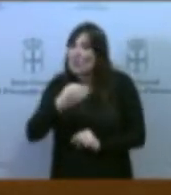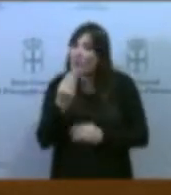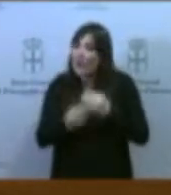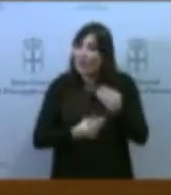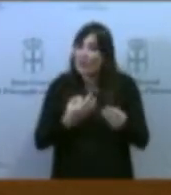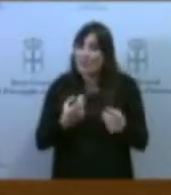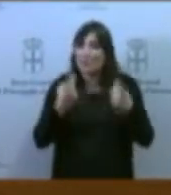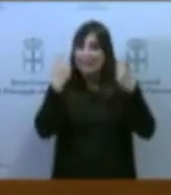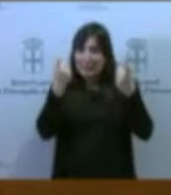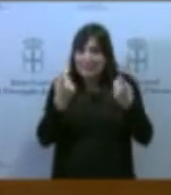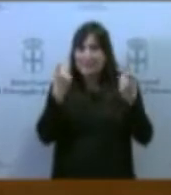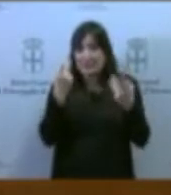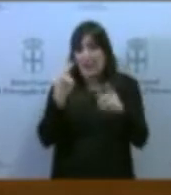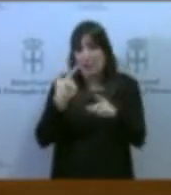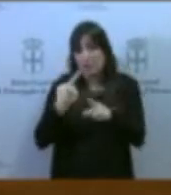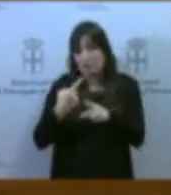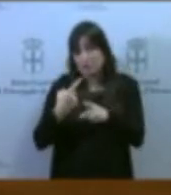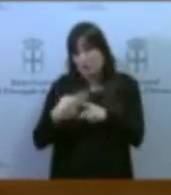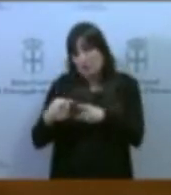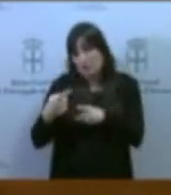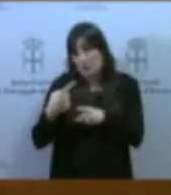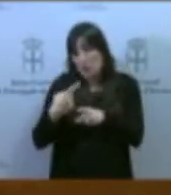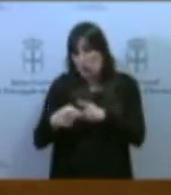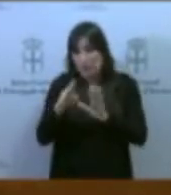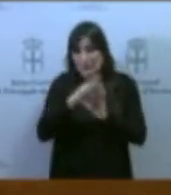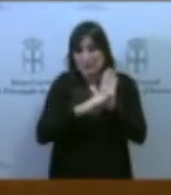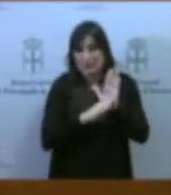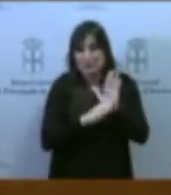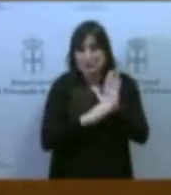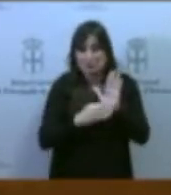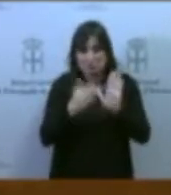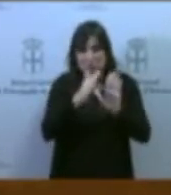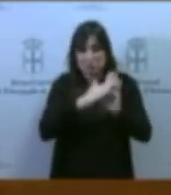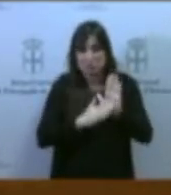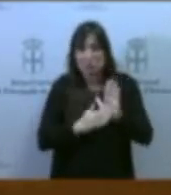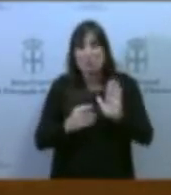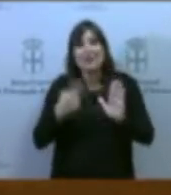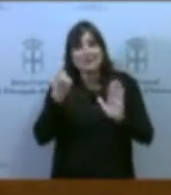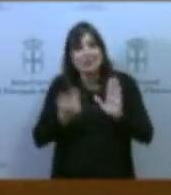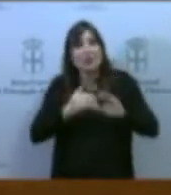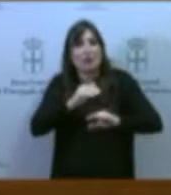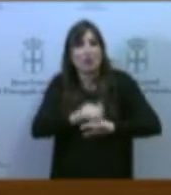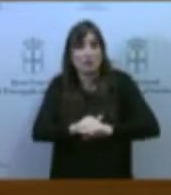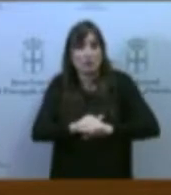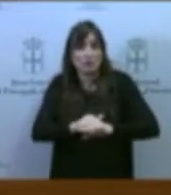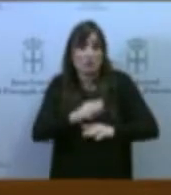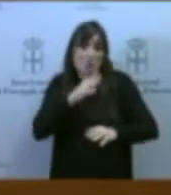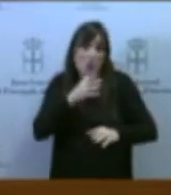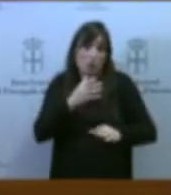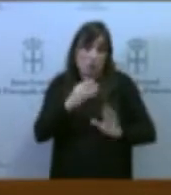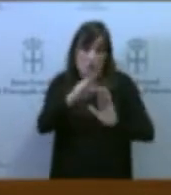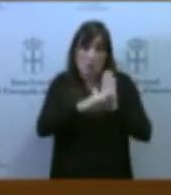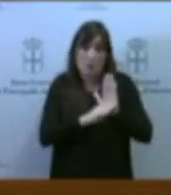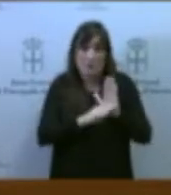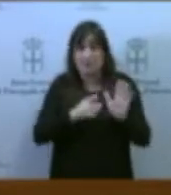que llevamos en nuestro programa electoral y que hicieron hoy la representación y presentación y seamos el tercer partido de esta comunidad